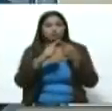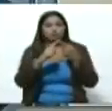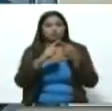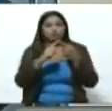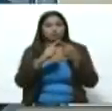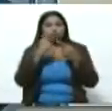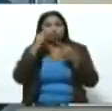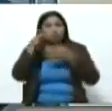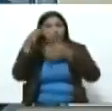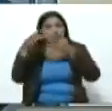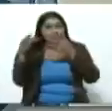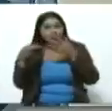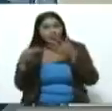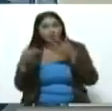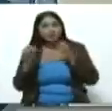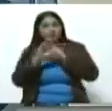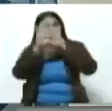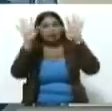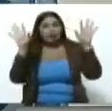detallar